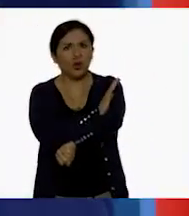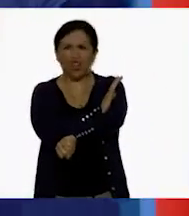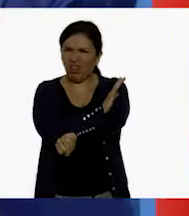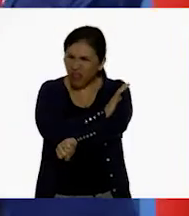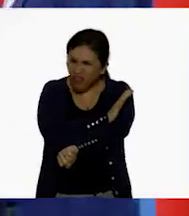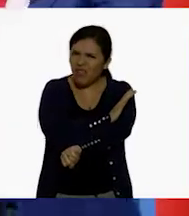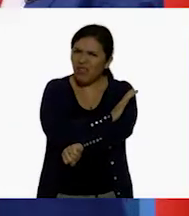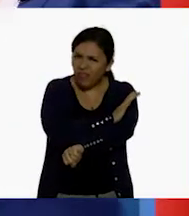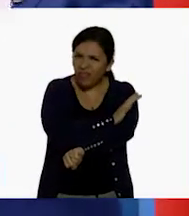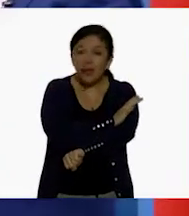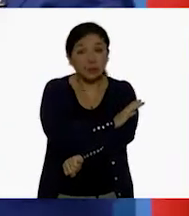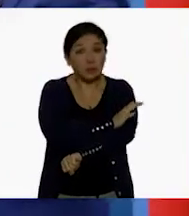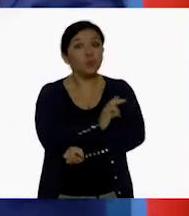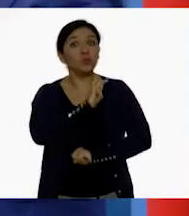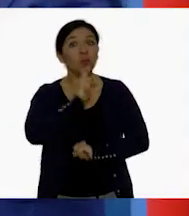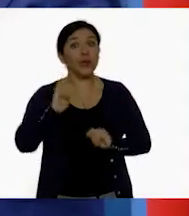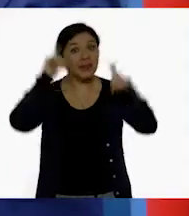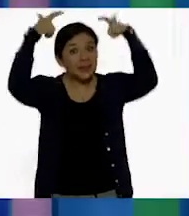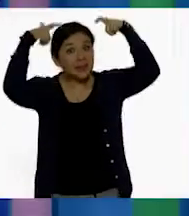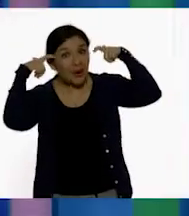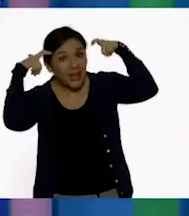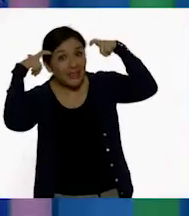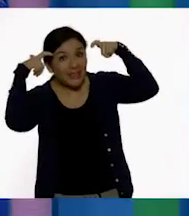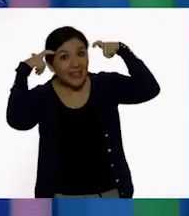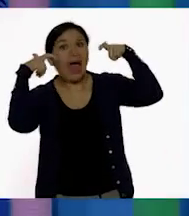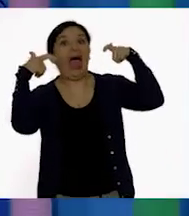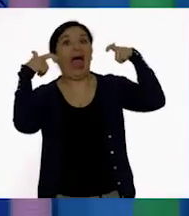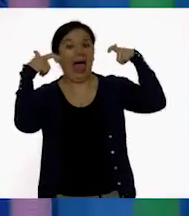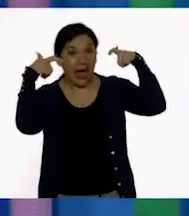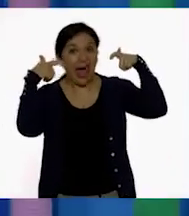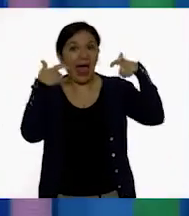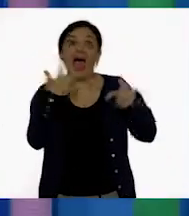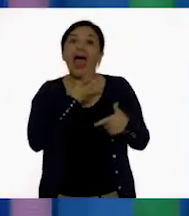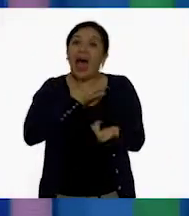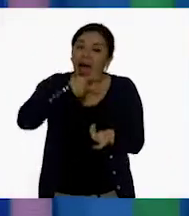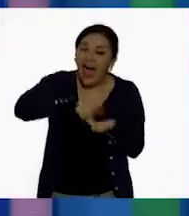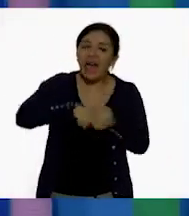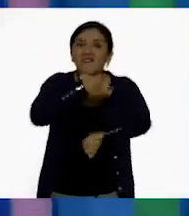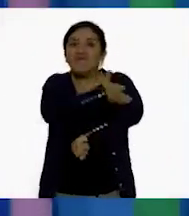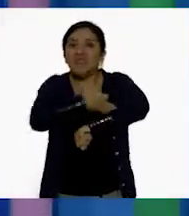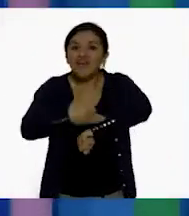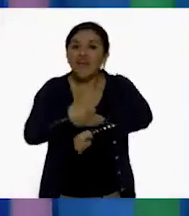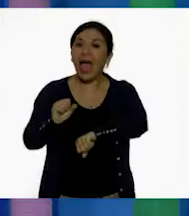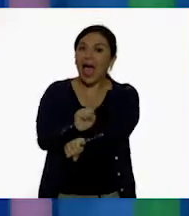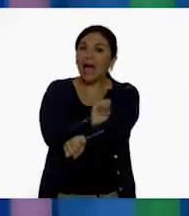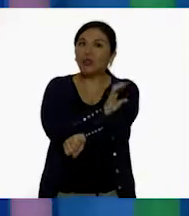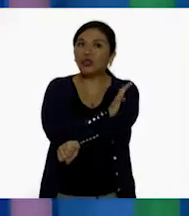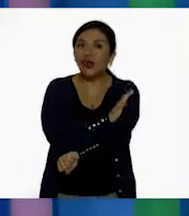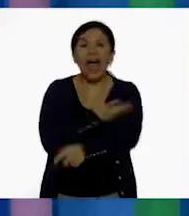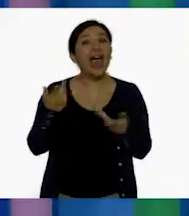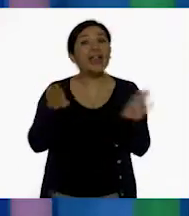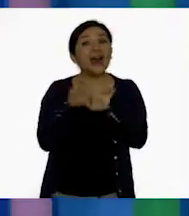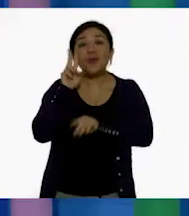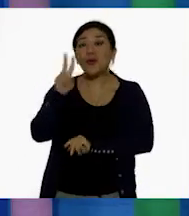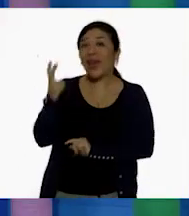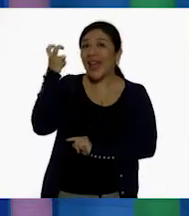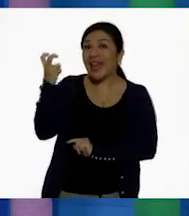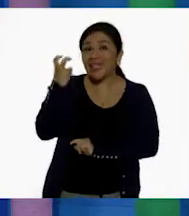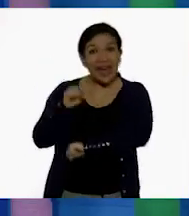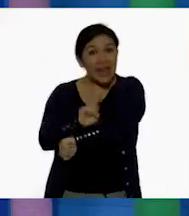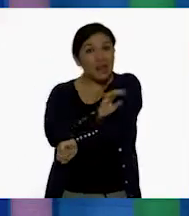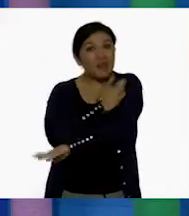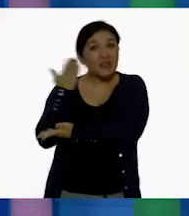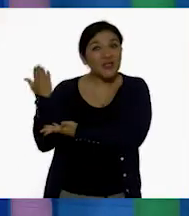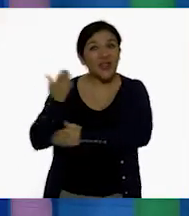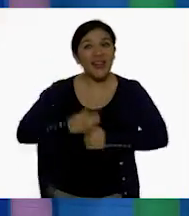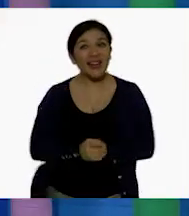te puedes poner esta emoción. Oh. Y tiene además su familia de emociones más chiquitas. ¿Y qué tal esta emoción, eh? Ay, esa es otra